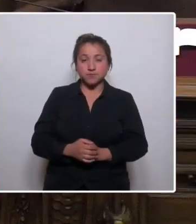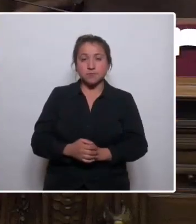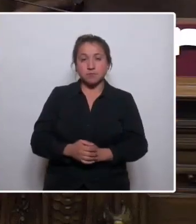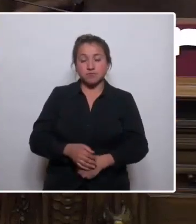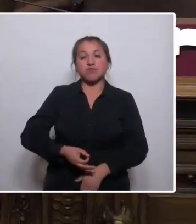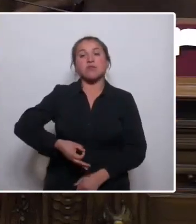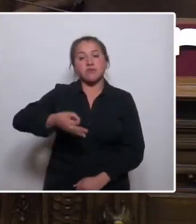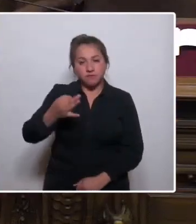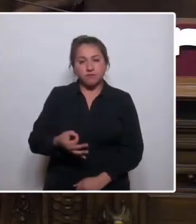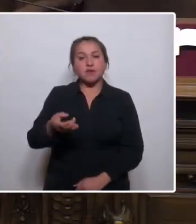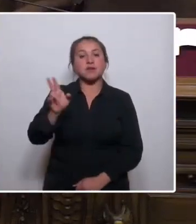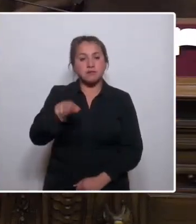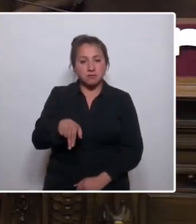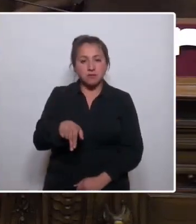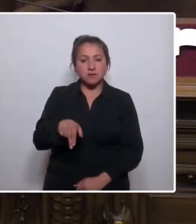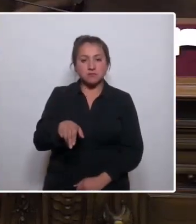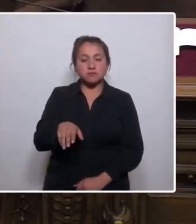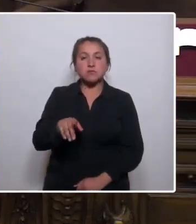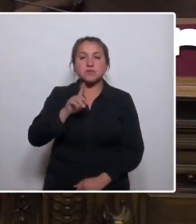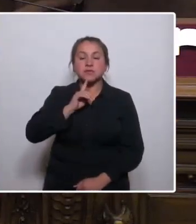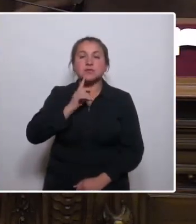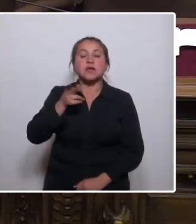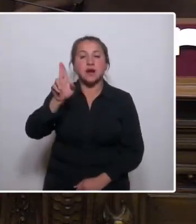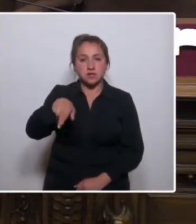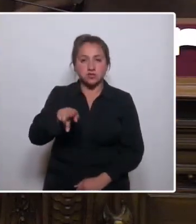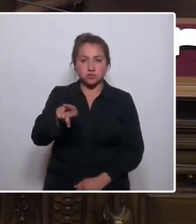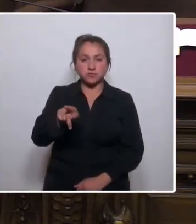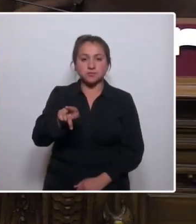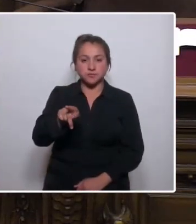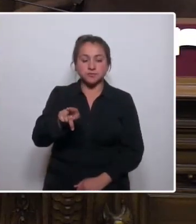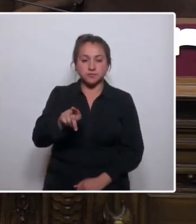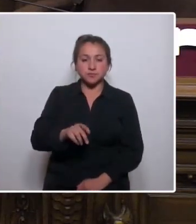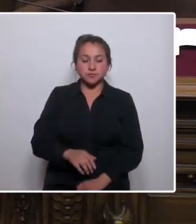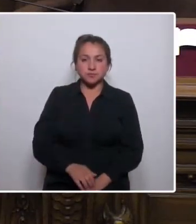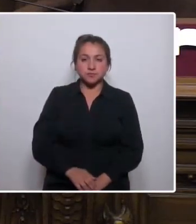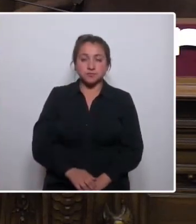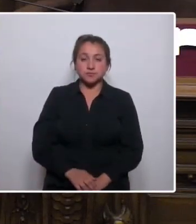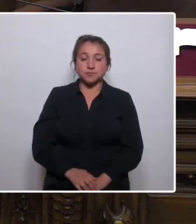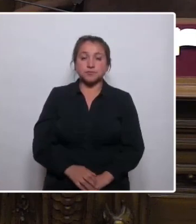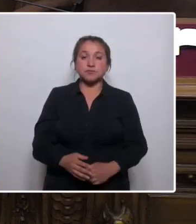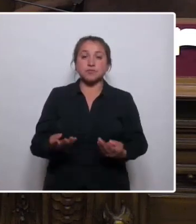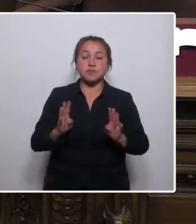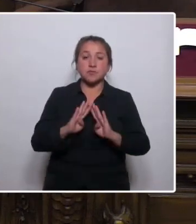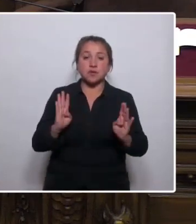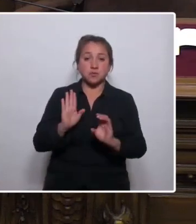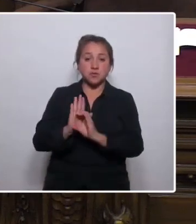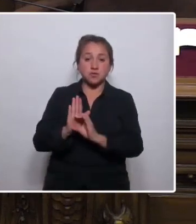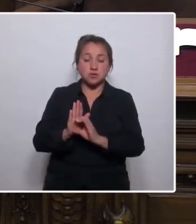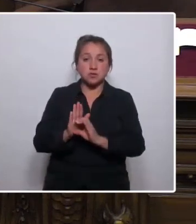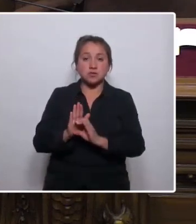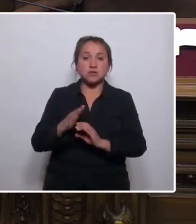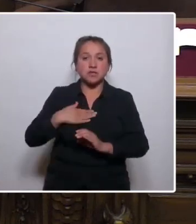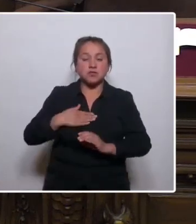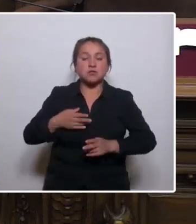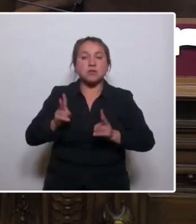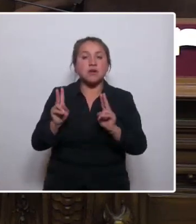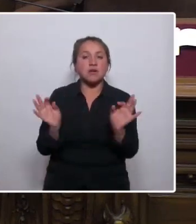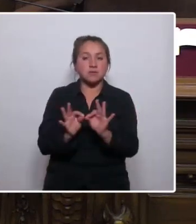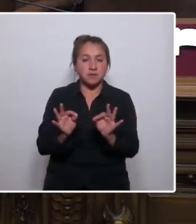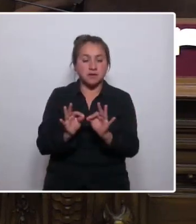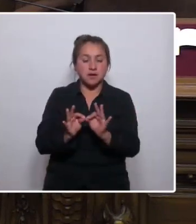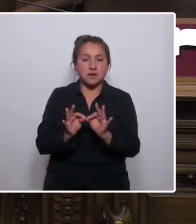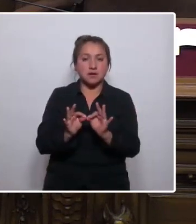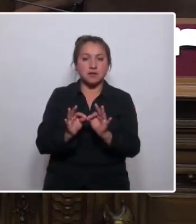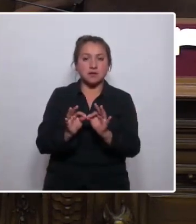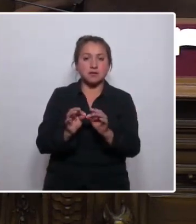Efectivamente, es como usted dice, con la venia de la convención, me voy a permitir explicar que la mesa